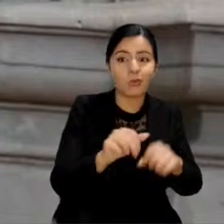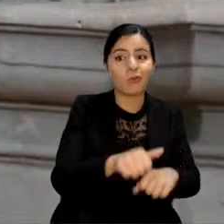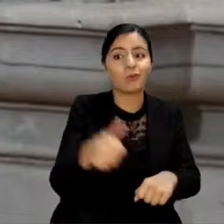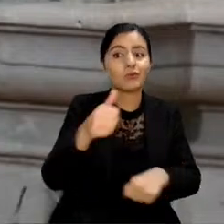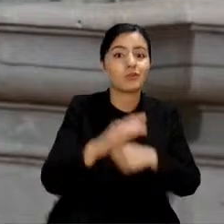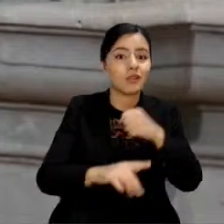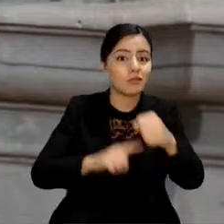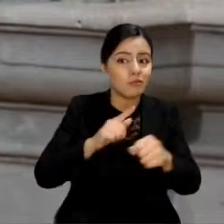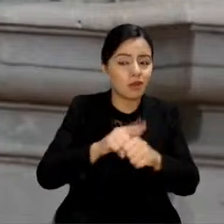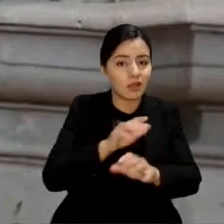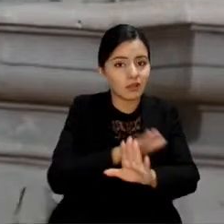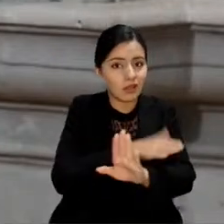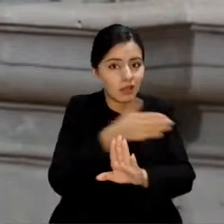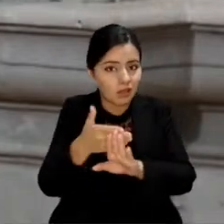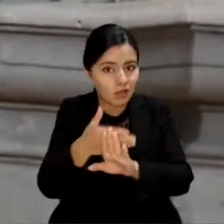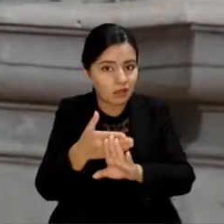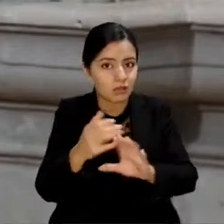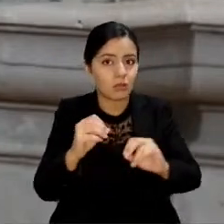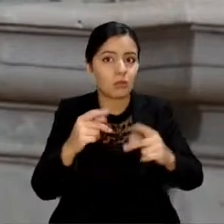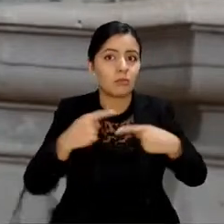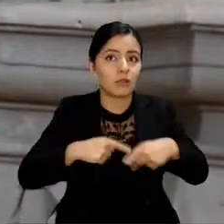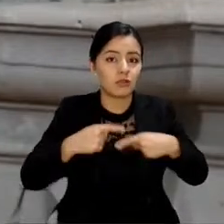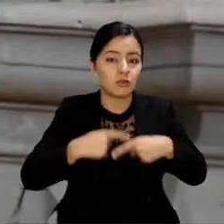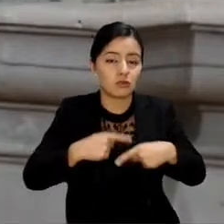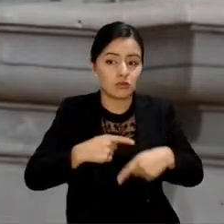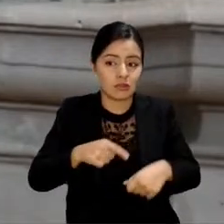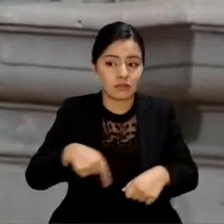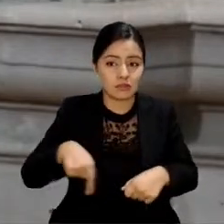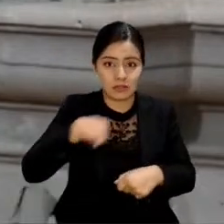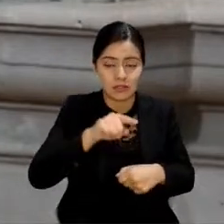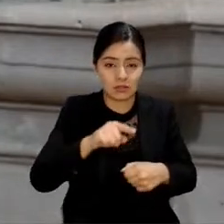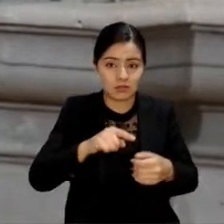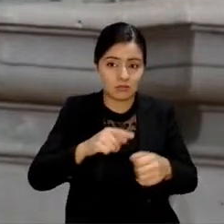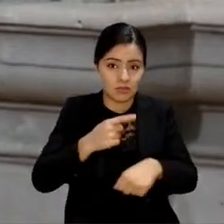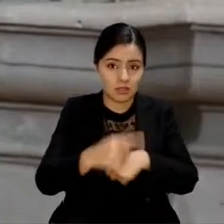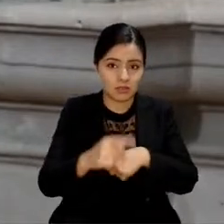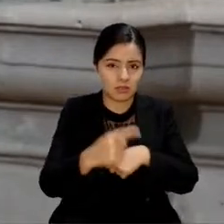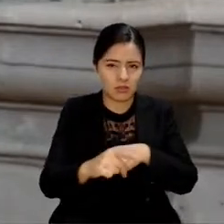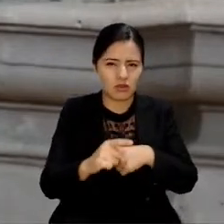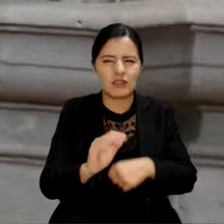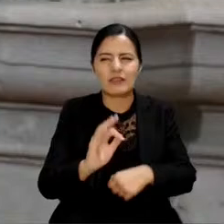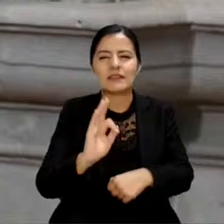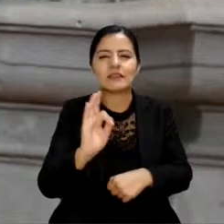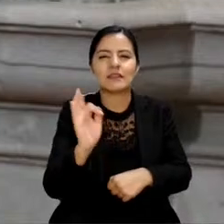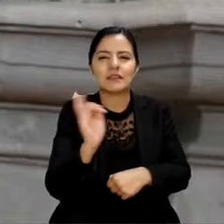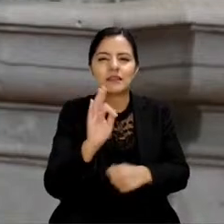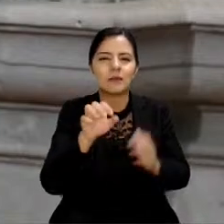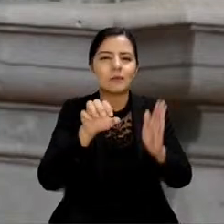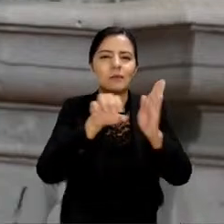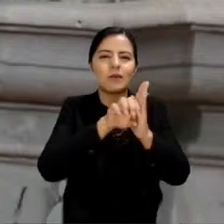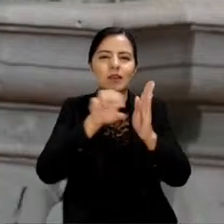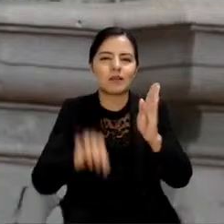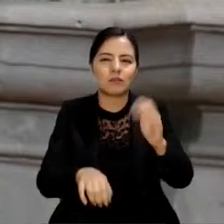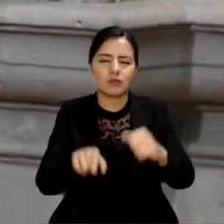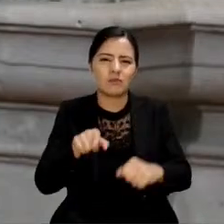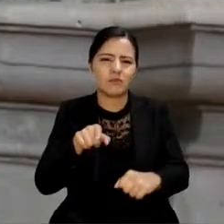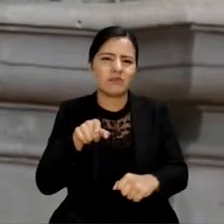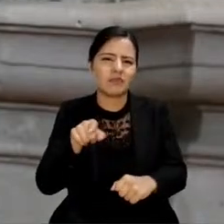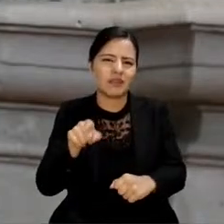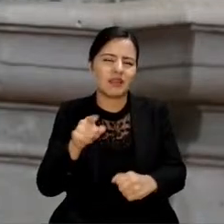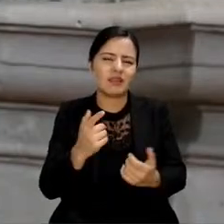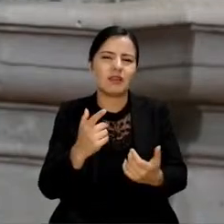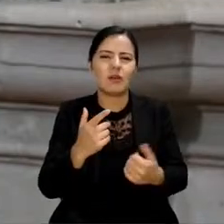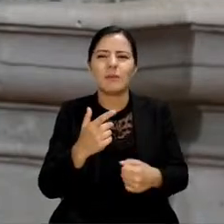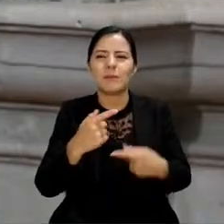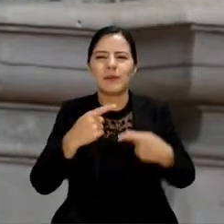las personas. A quien realice actos eróticos sexuales a un animal o le introduzca por vía vaginal o rectal el